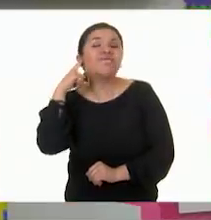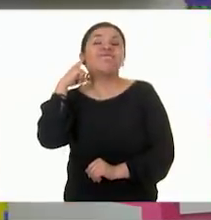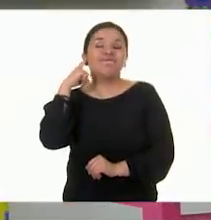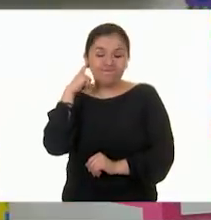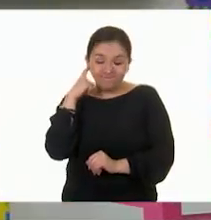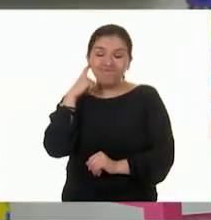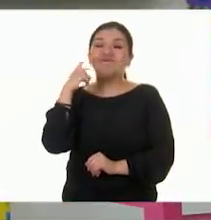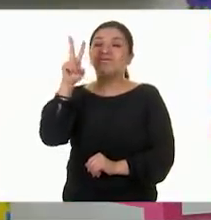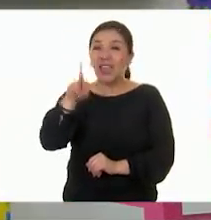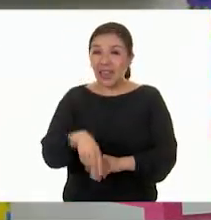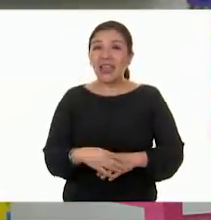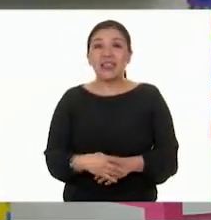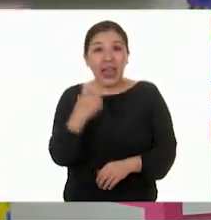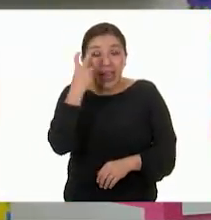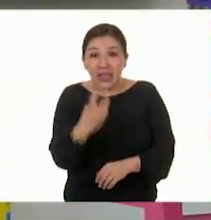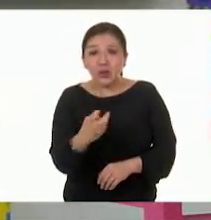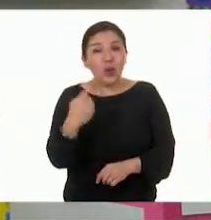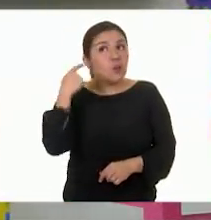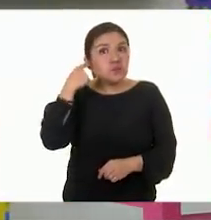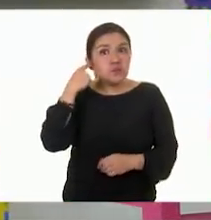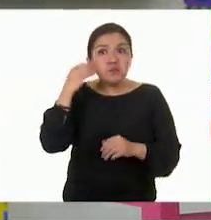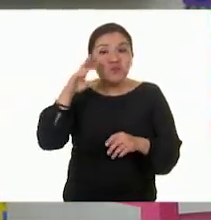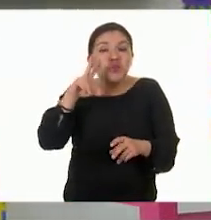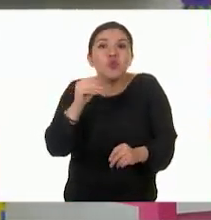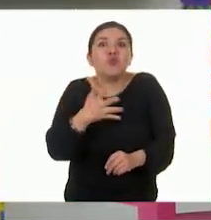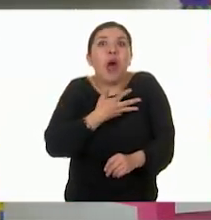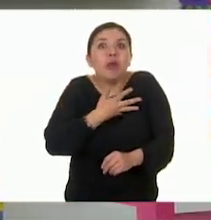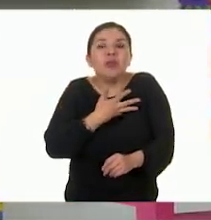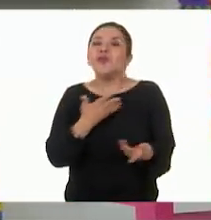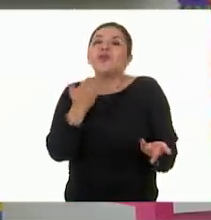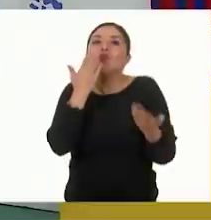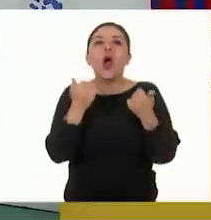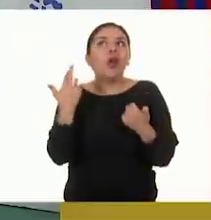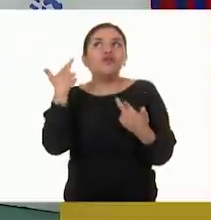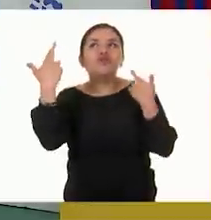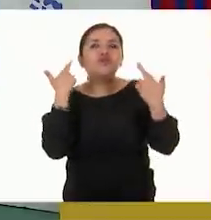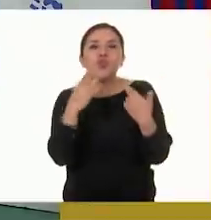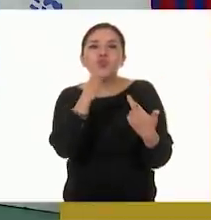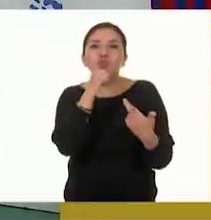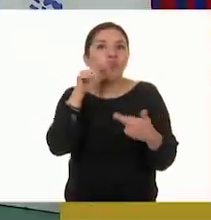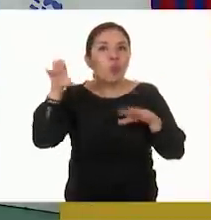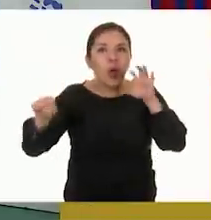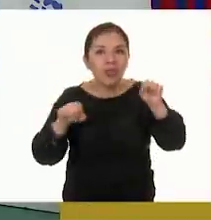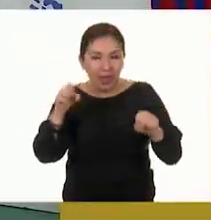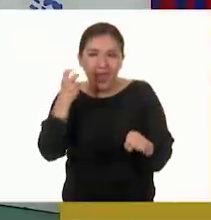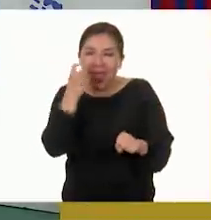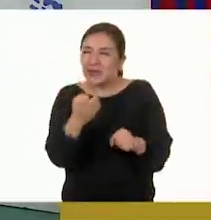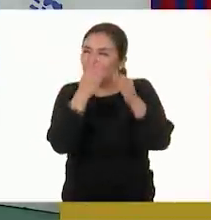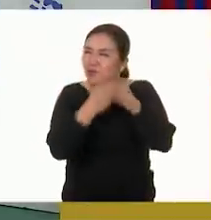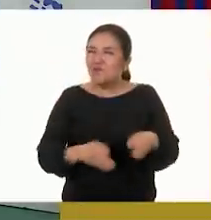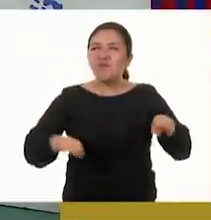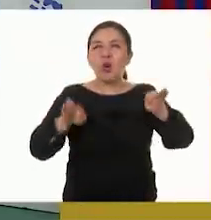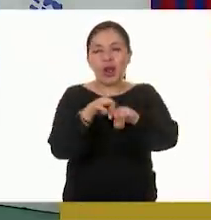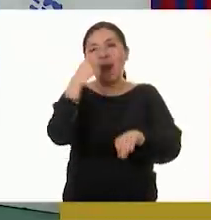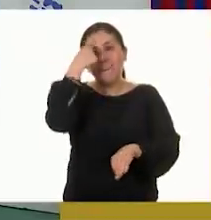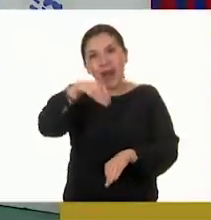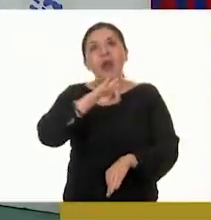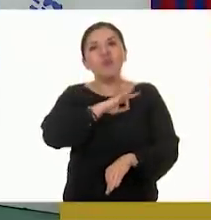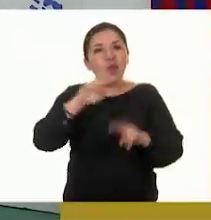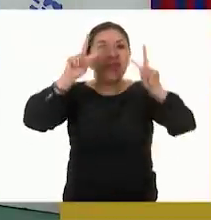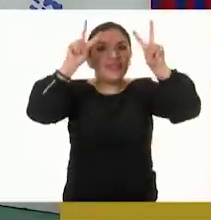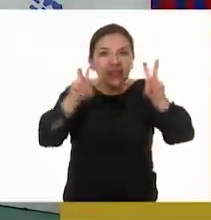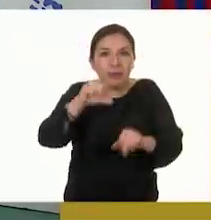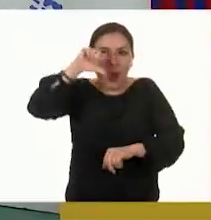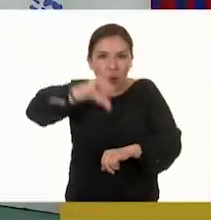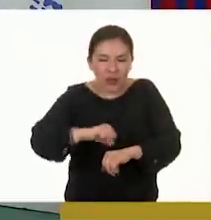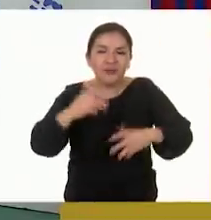claro! Nuestros oídos. Que sin ellos no podríamos percibir los sonidos. Exacto. Son los principales para dar pauta a este tema.